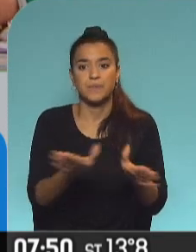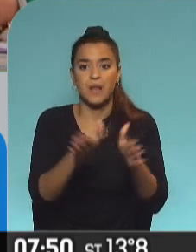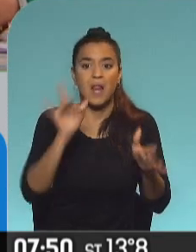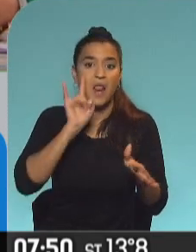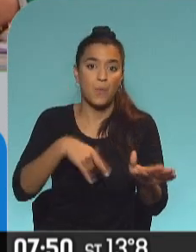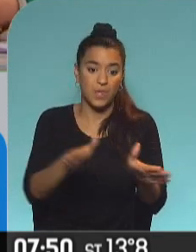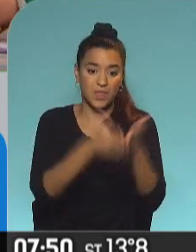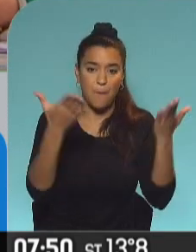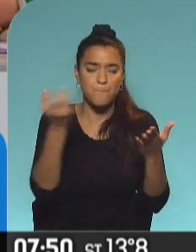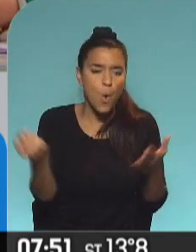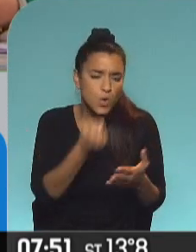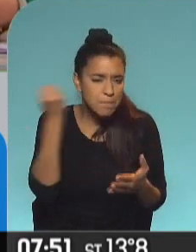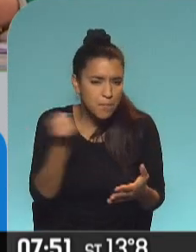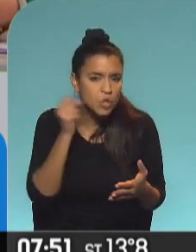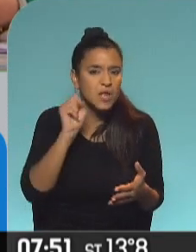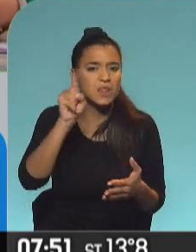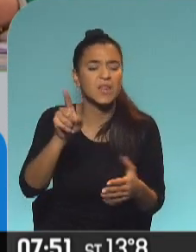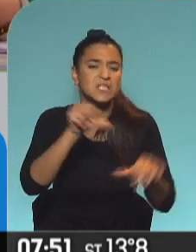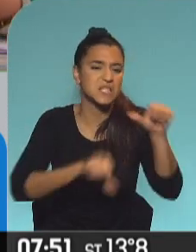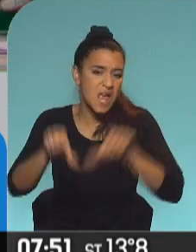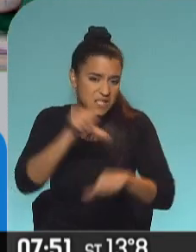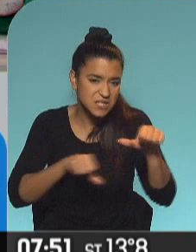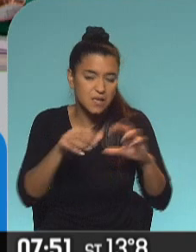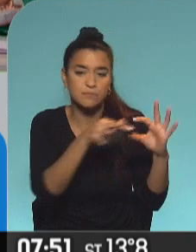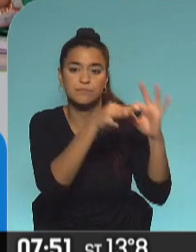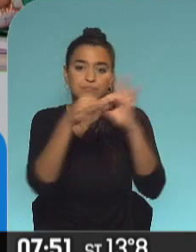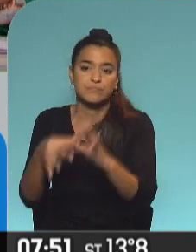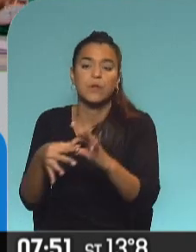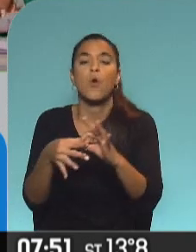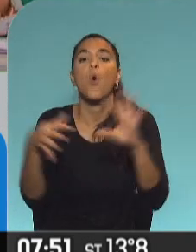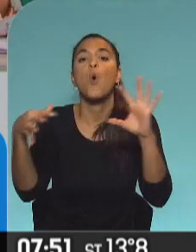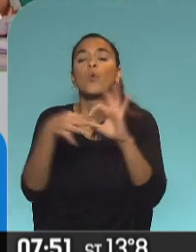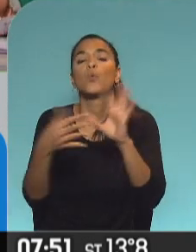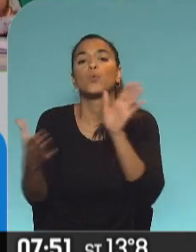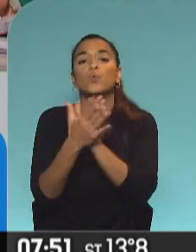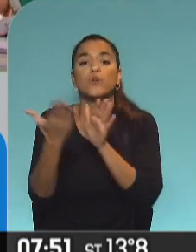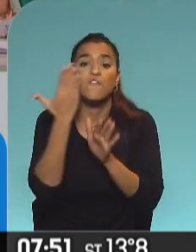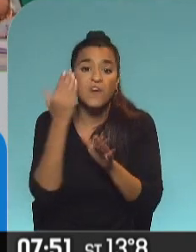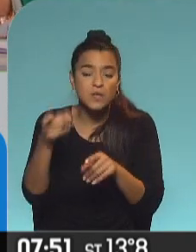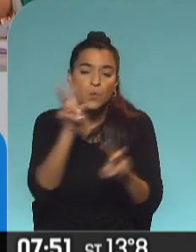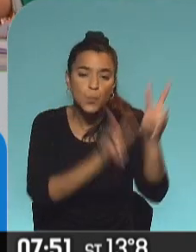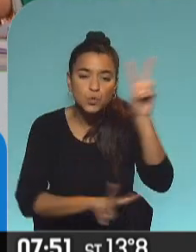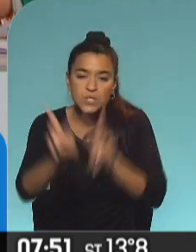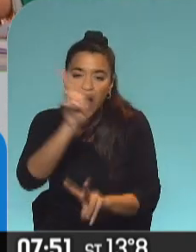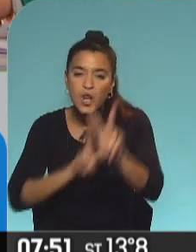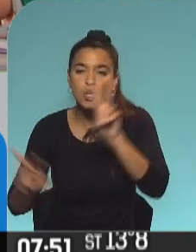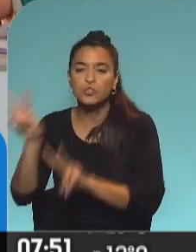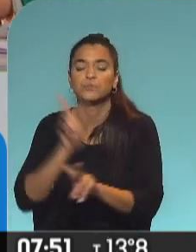Nature, que es una revista muy importante de ciencia, asociado con Facebook, hicieron una búsqueda